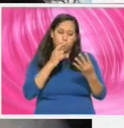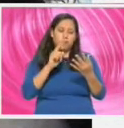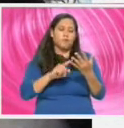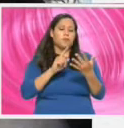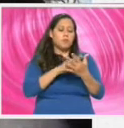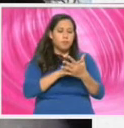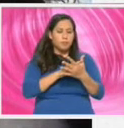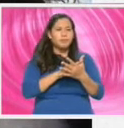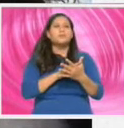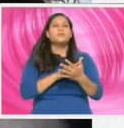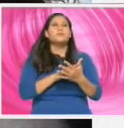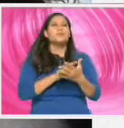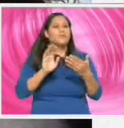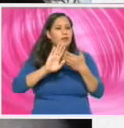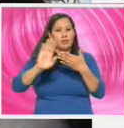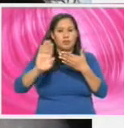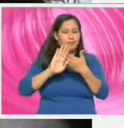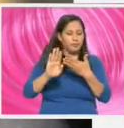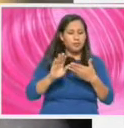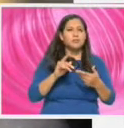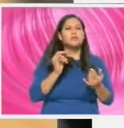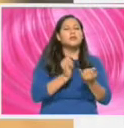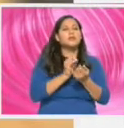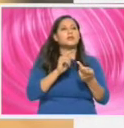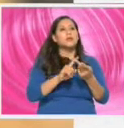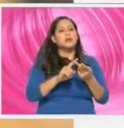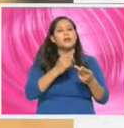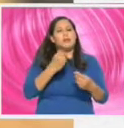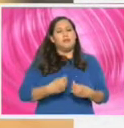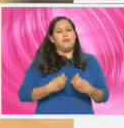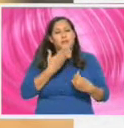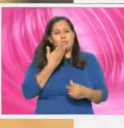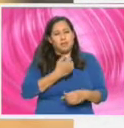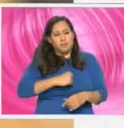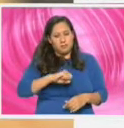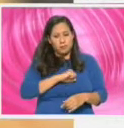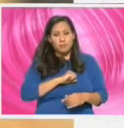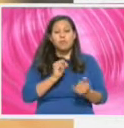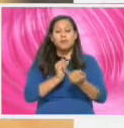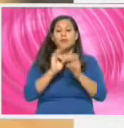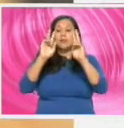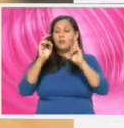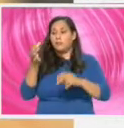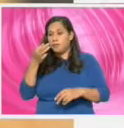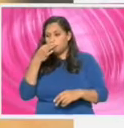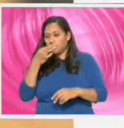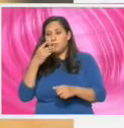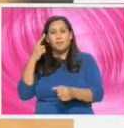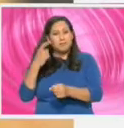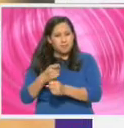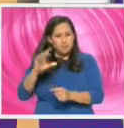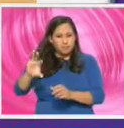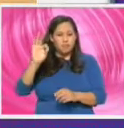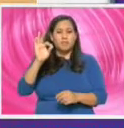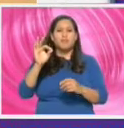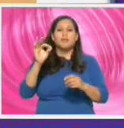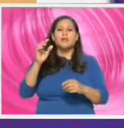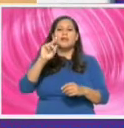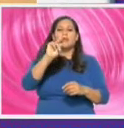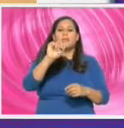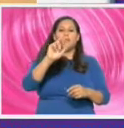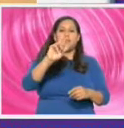migrañas. Y bueno, llevar una vida lo más sana posible. Y en cuestión de fármacos, bueno, la primera opción que tenemos es el